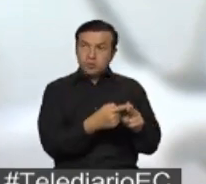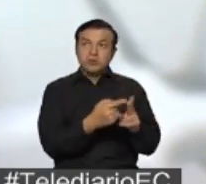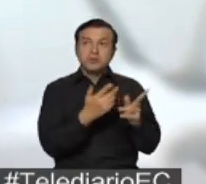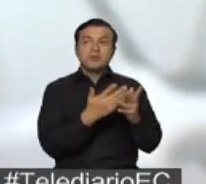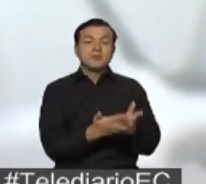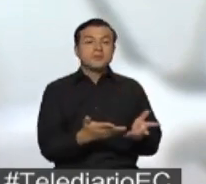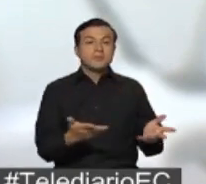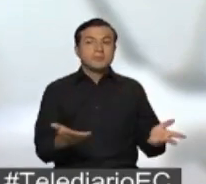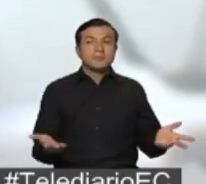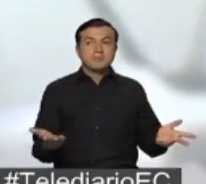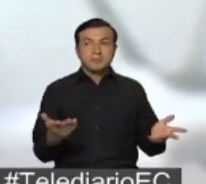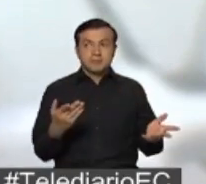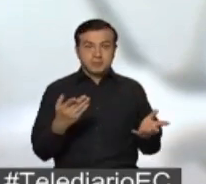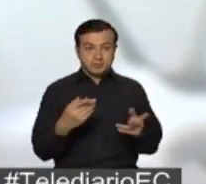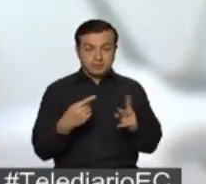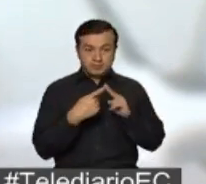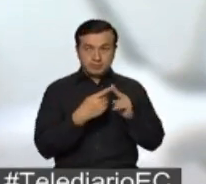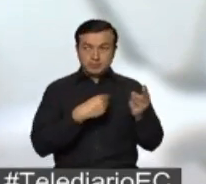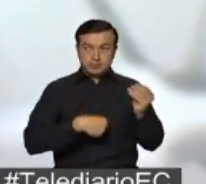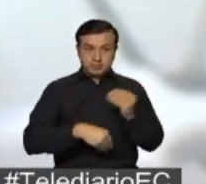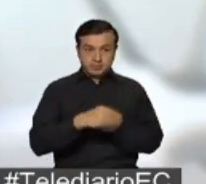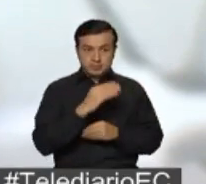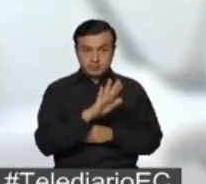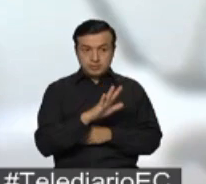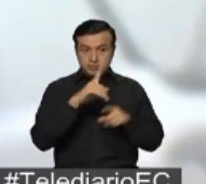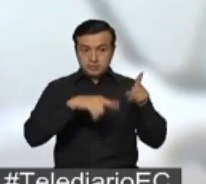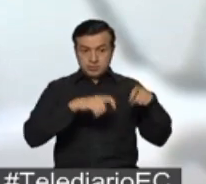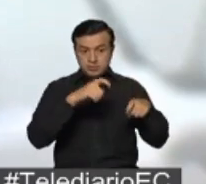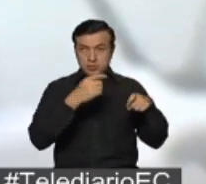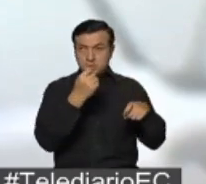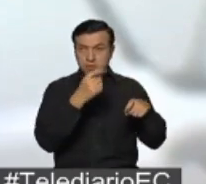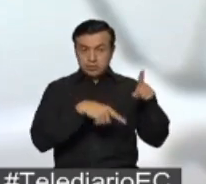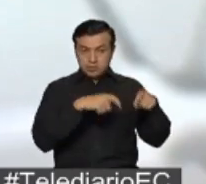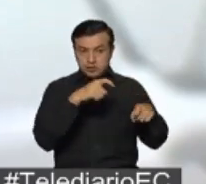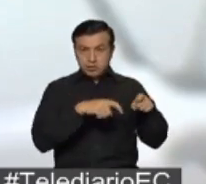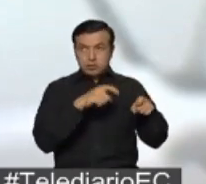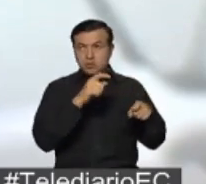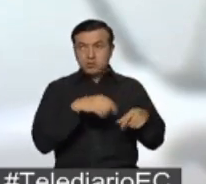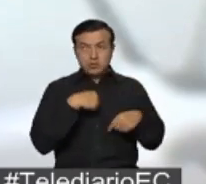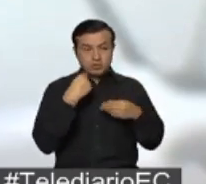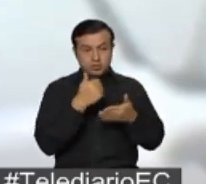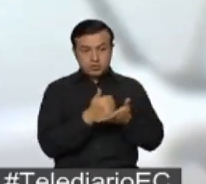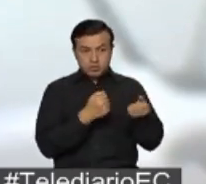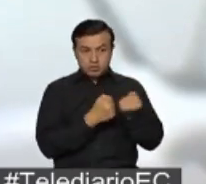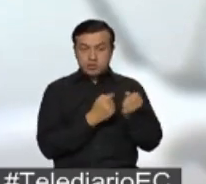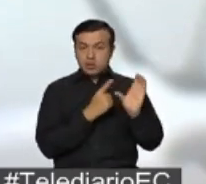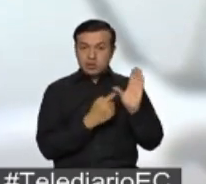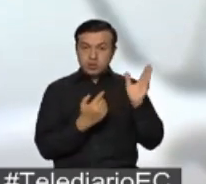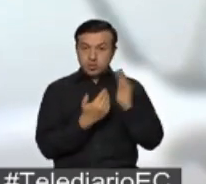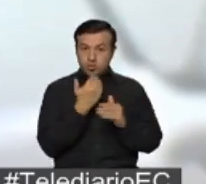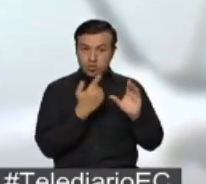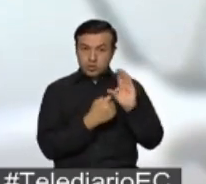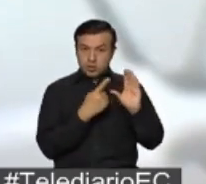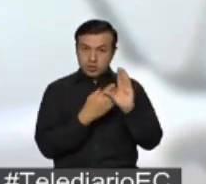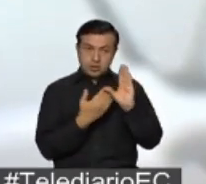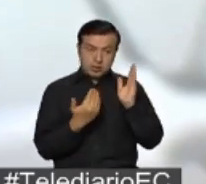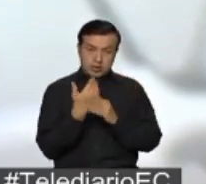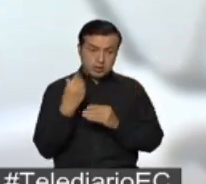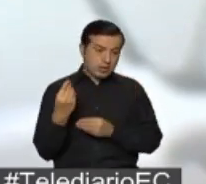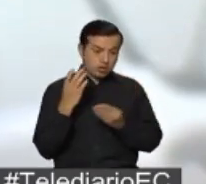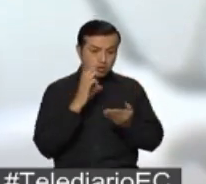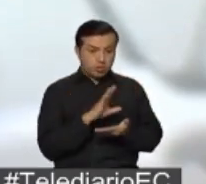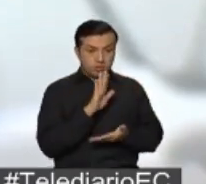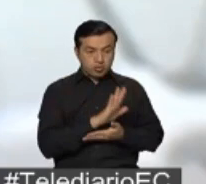de reembolso es decir la cooperativa va a contar con una oxigenación de capital de dinero fresco nuevo